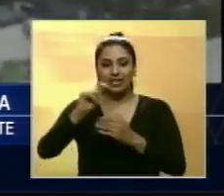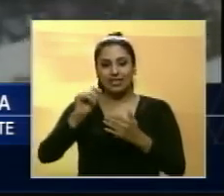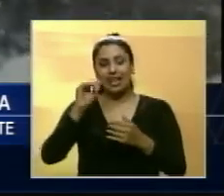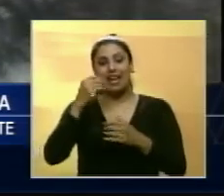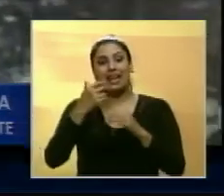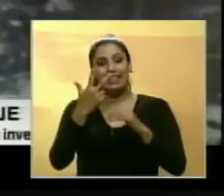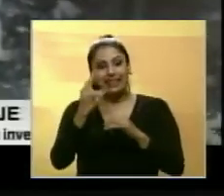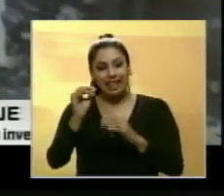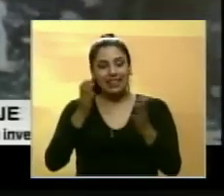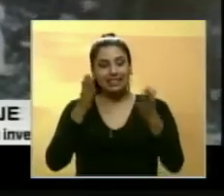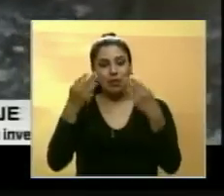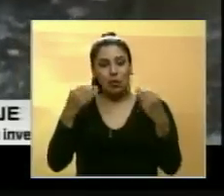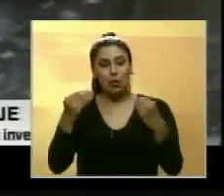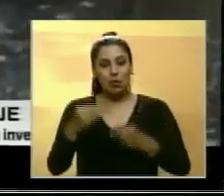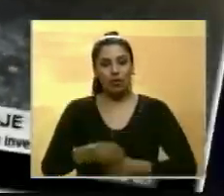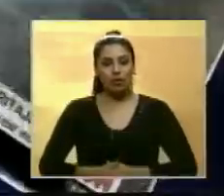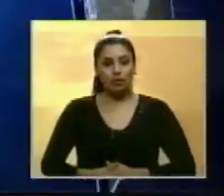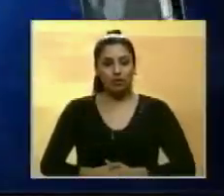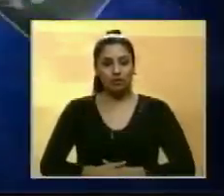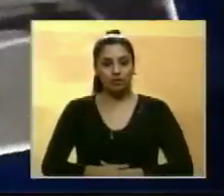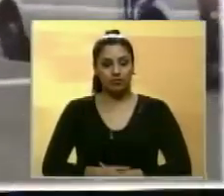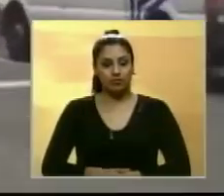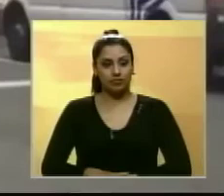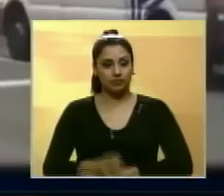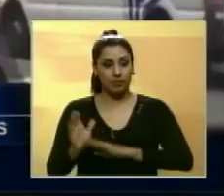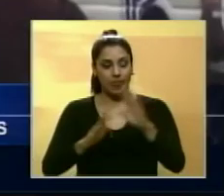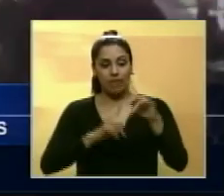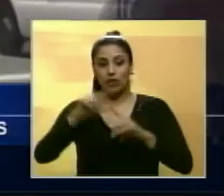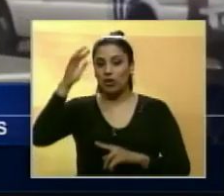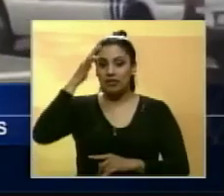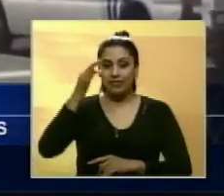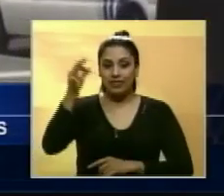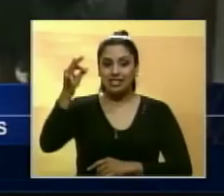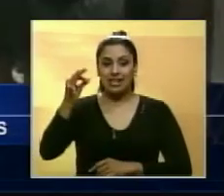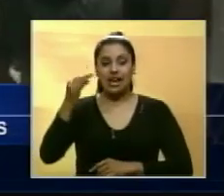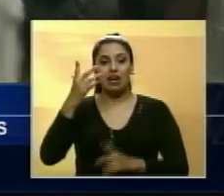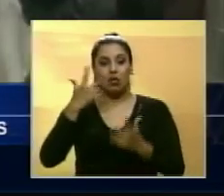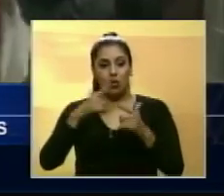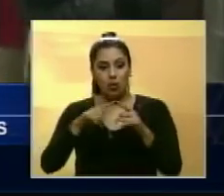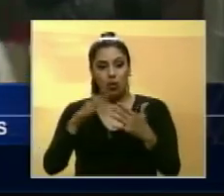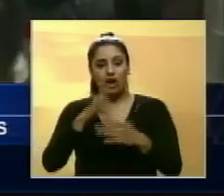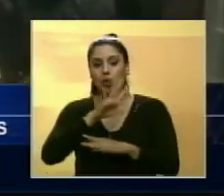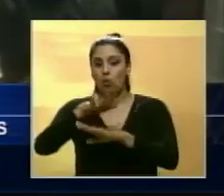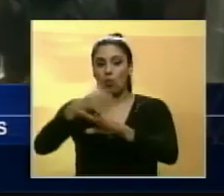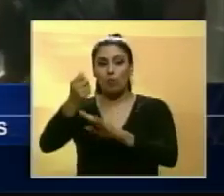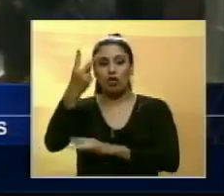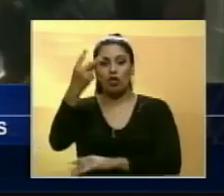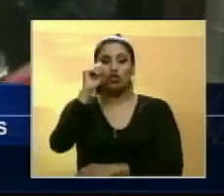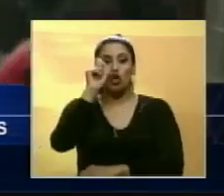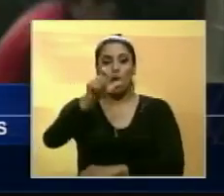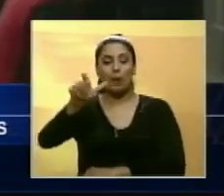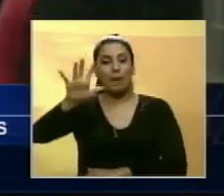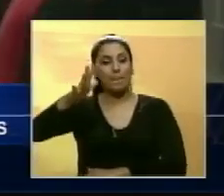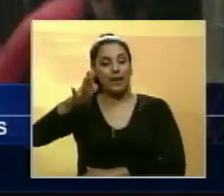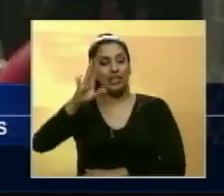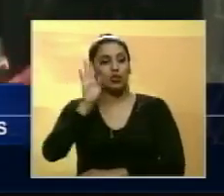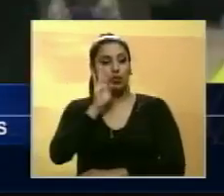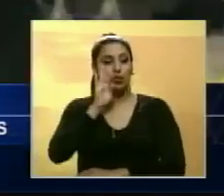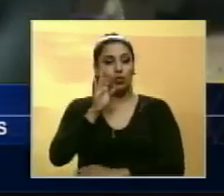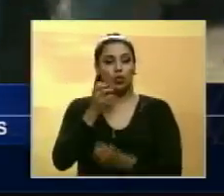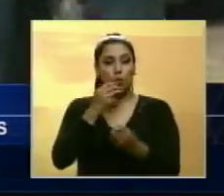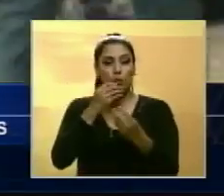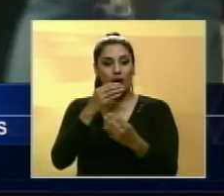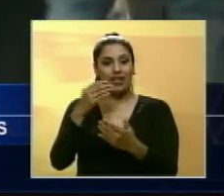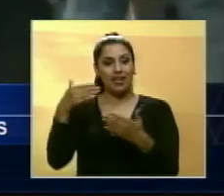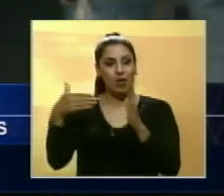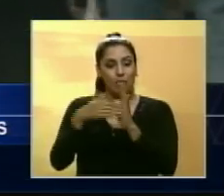de 30 servidores públicos. La Fiscalía Federal de Bélgica acusó a 2 hombres por ser presuntos cómplices de los